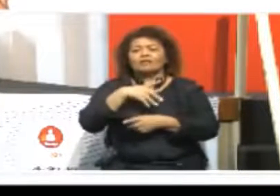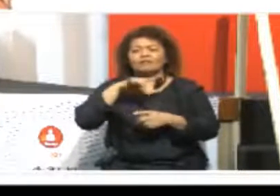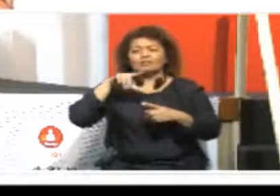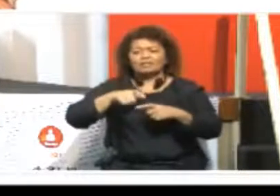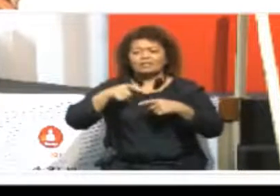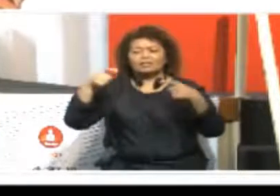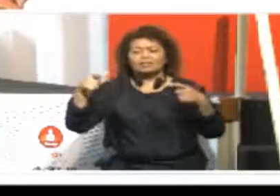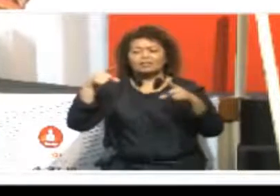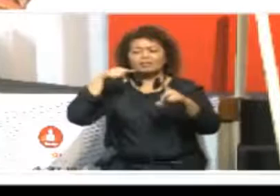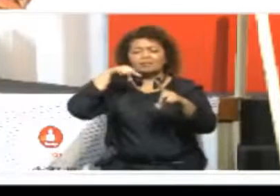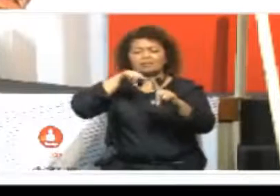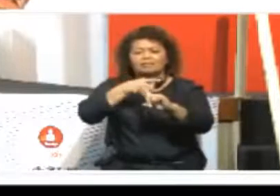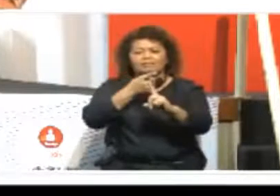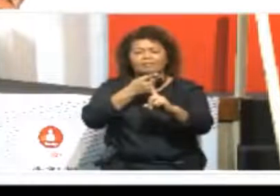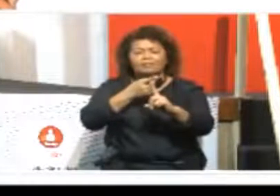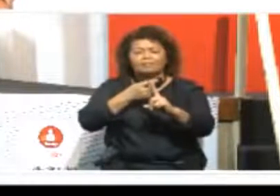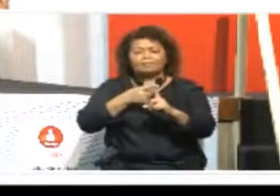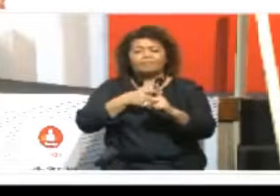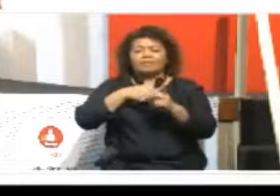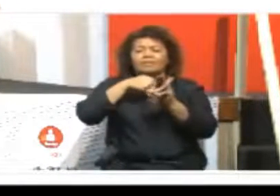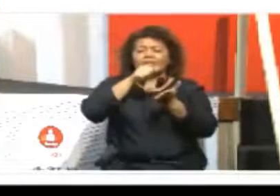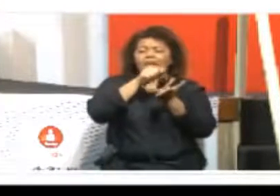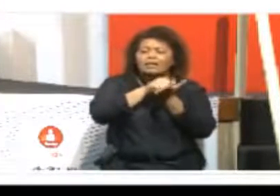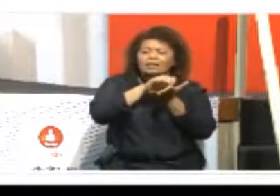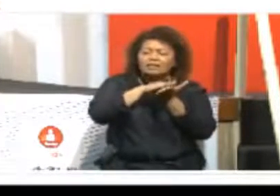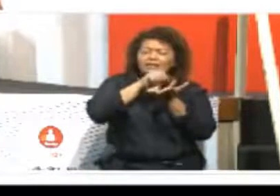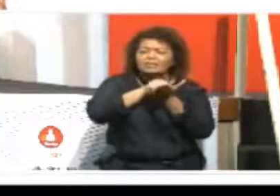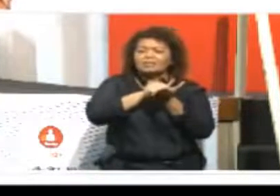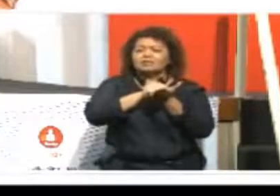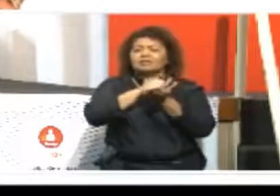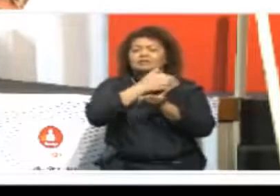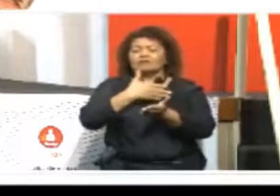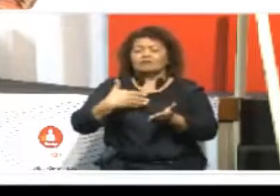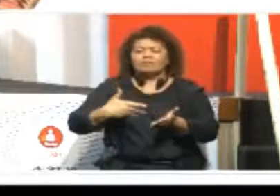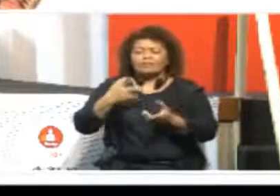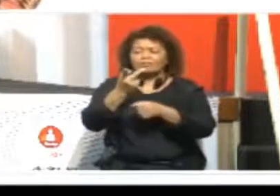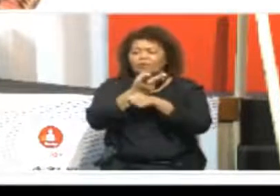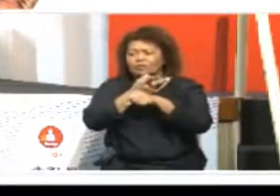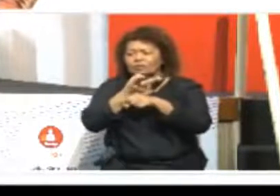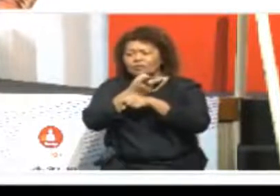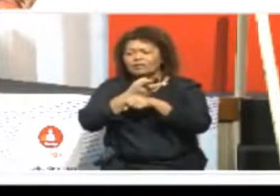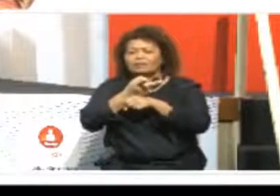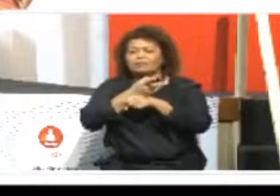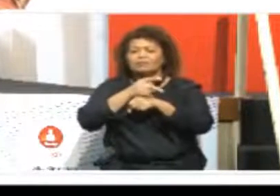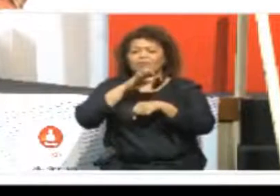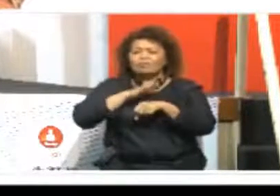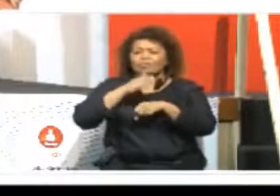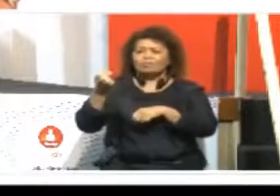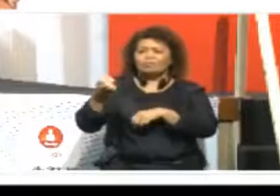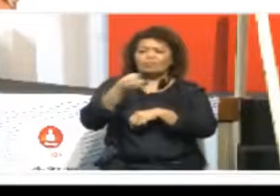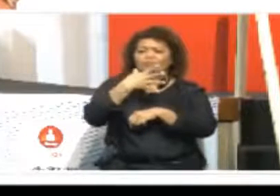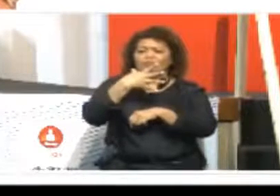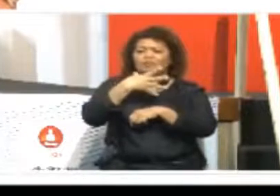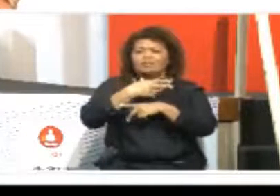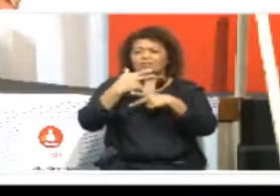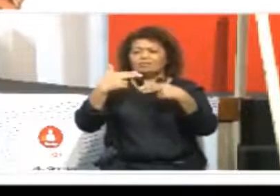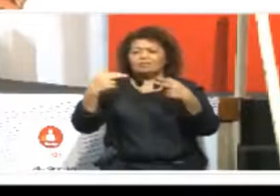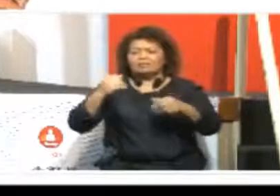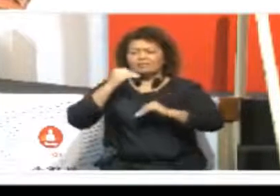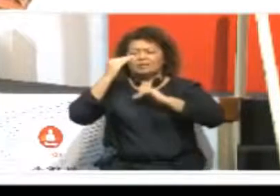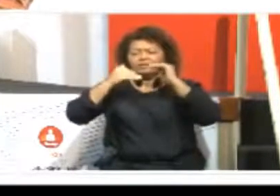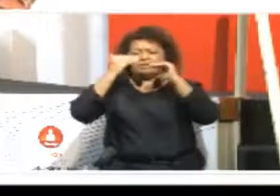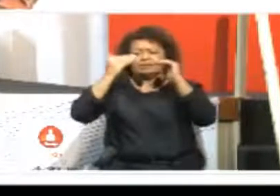desafios. A nação e seus governos buscam novas alternativas para seu desenvolvimento. Dou-lhe, pois, as